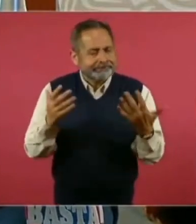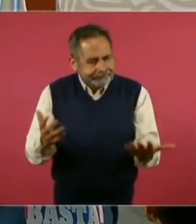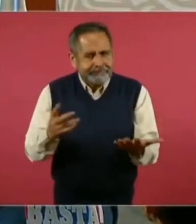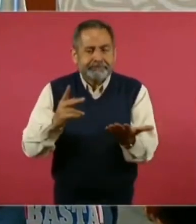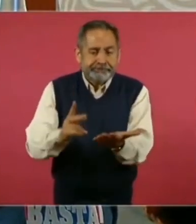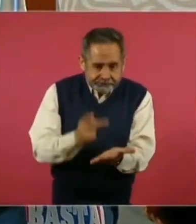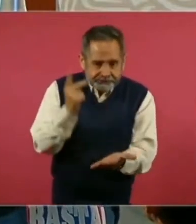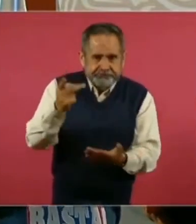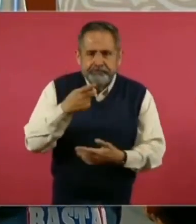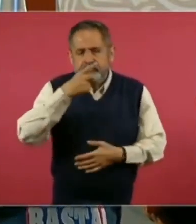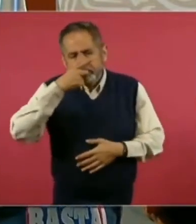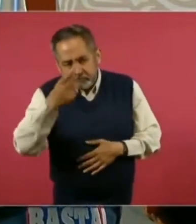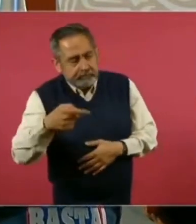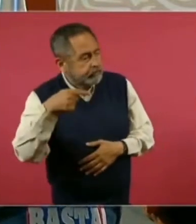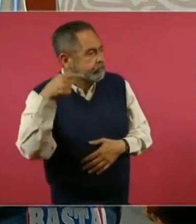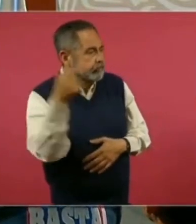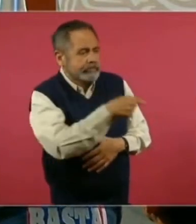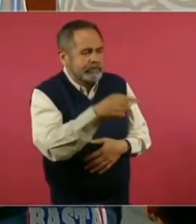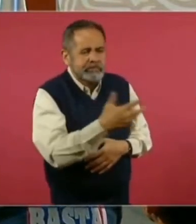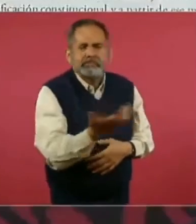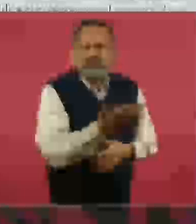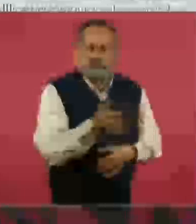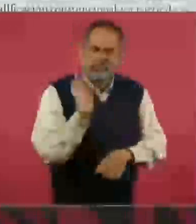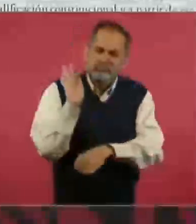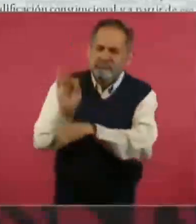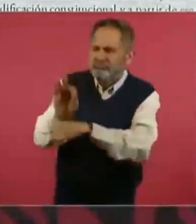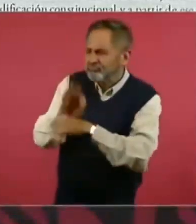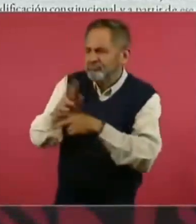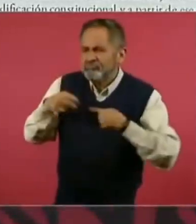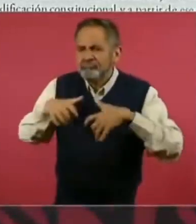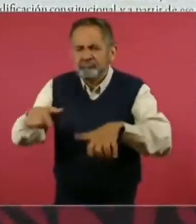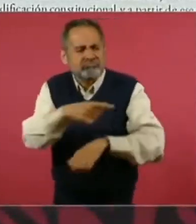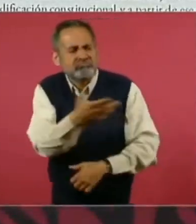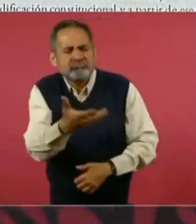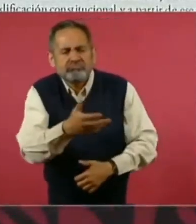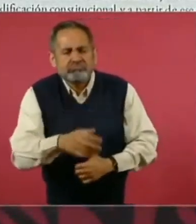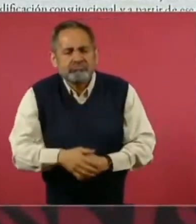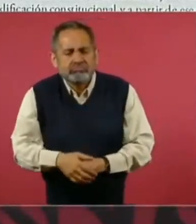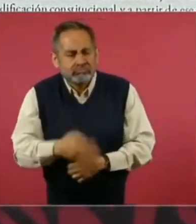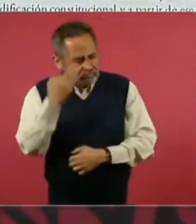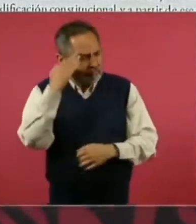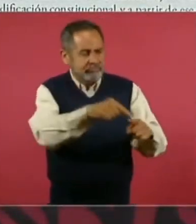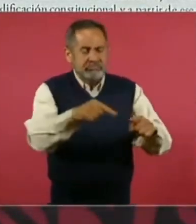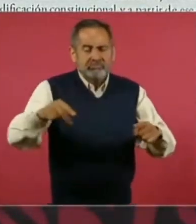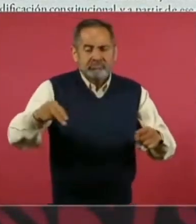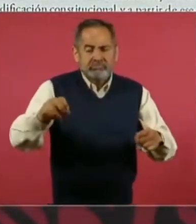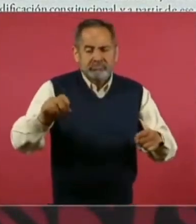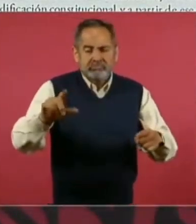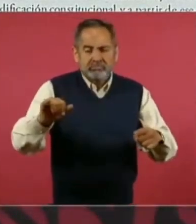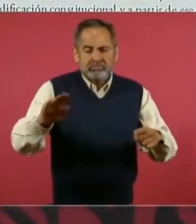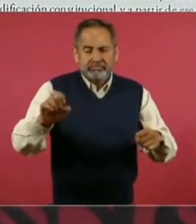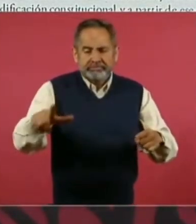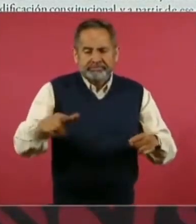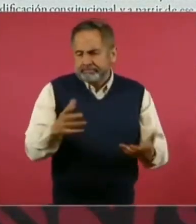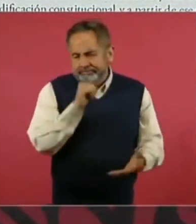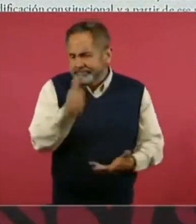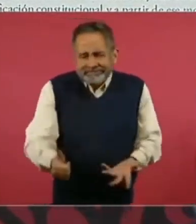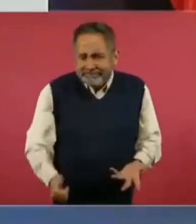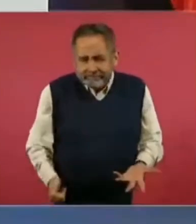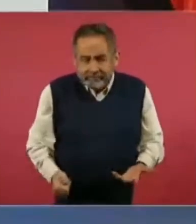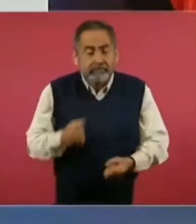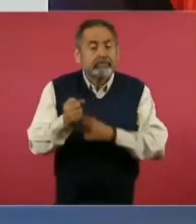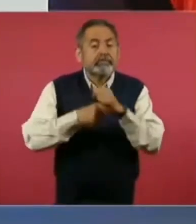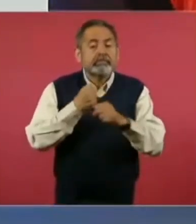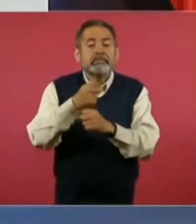¿qué hicieron en beneficio del pueblo en el periodo neoliberal? El 2 de diciembre